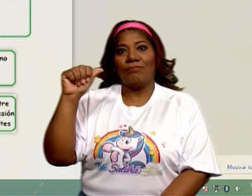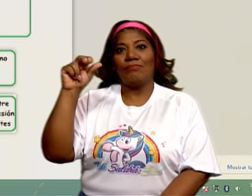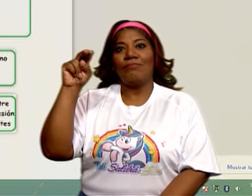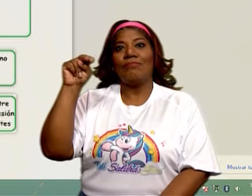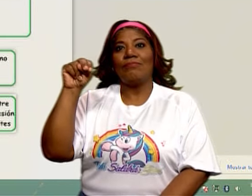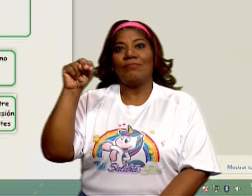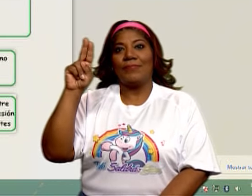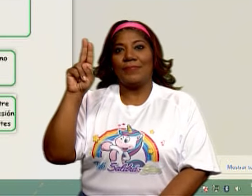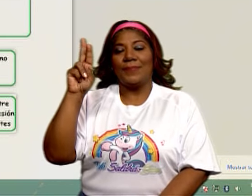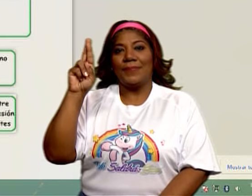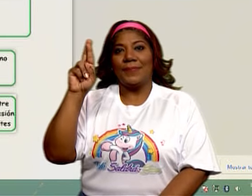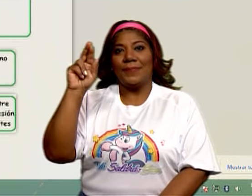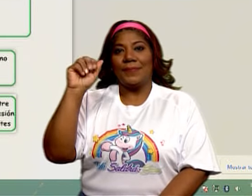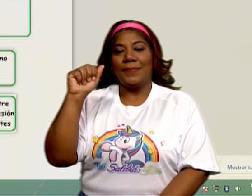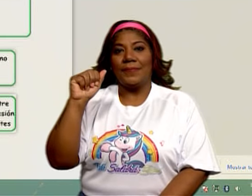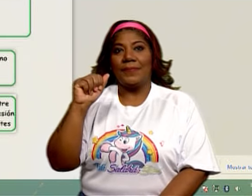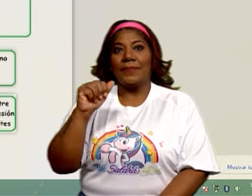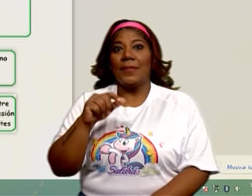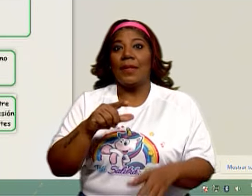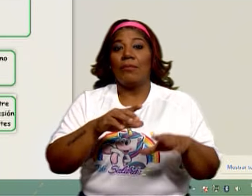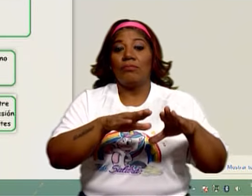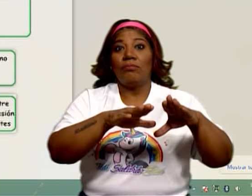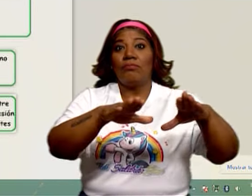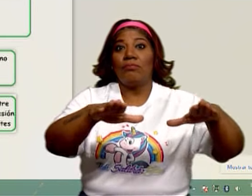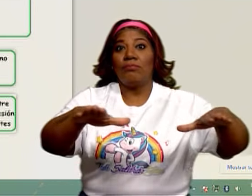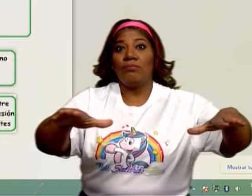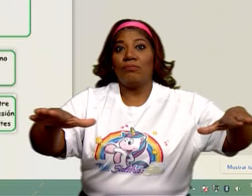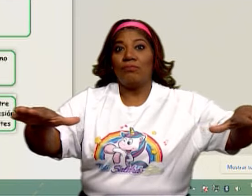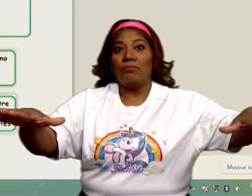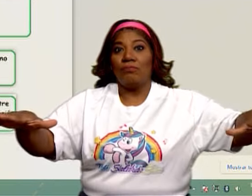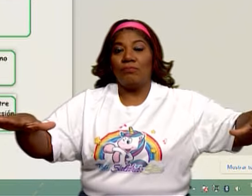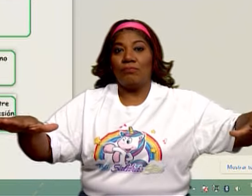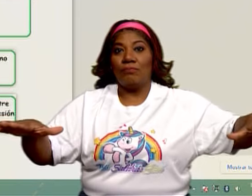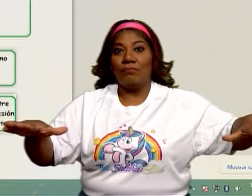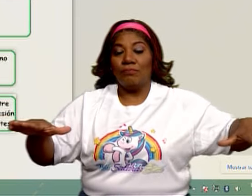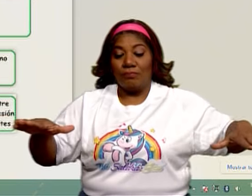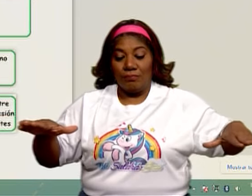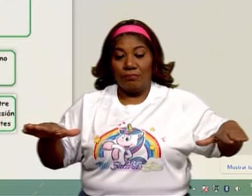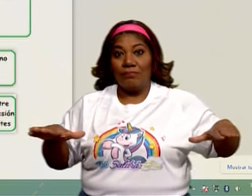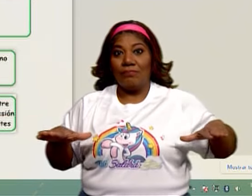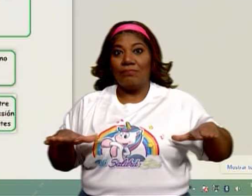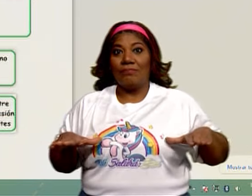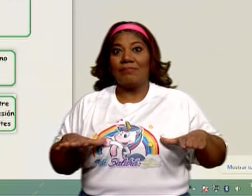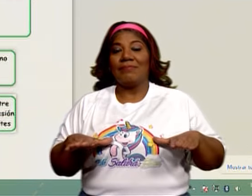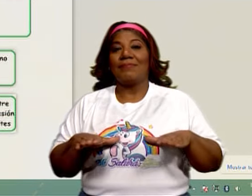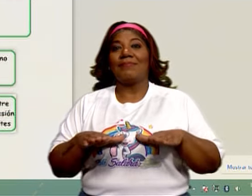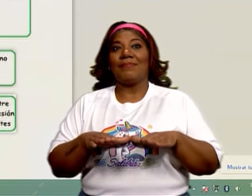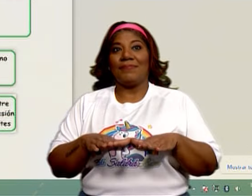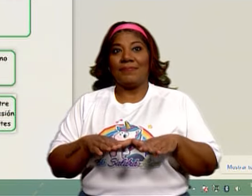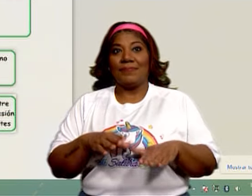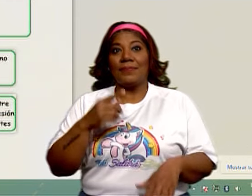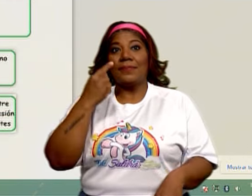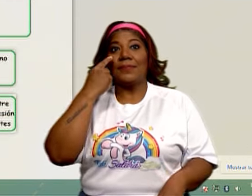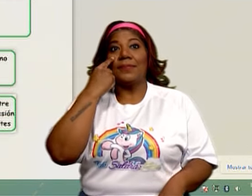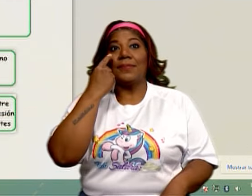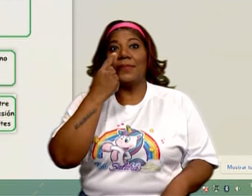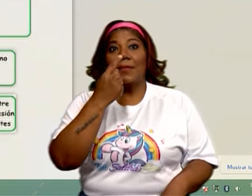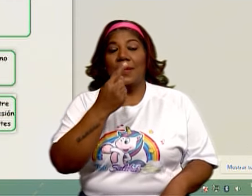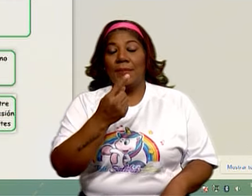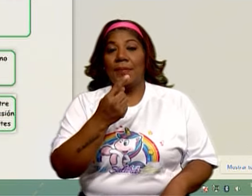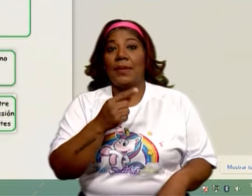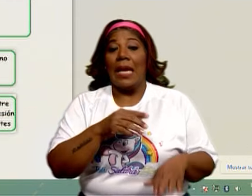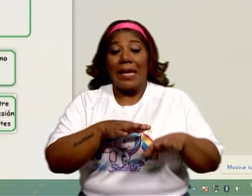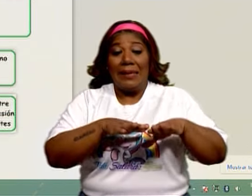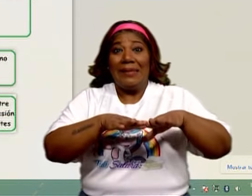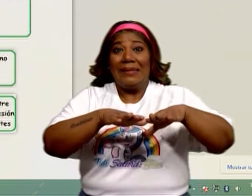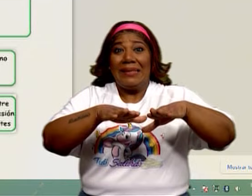sería una extensión de tierra plana, ¿verdad? Si te das cuenta aquí en la imagen, se ve una extensión grande de tierra